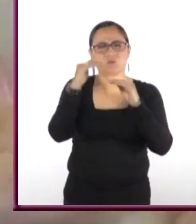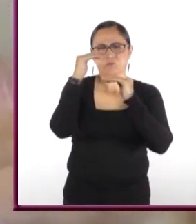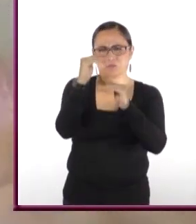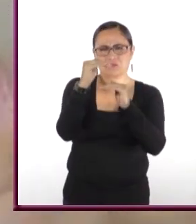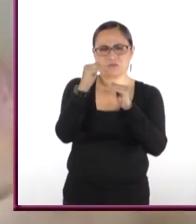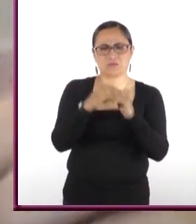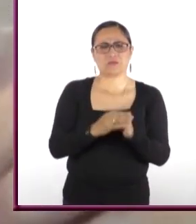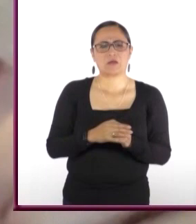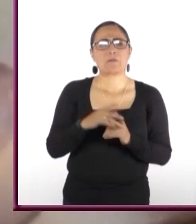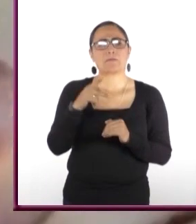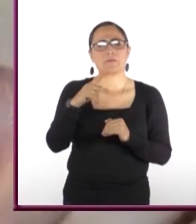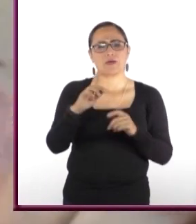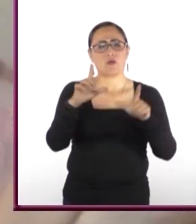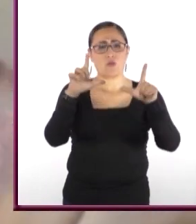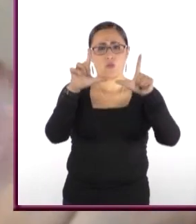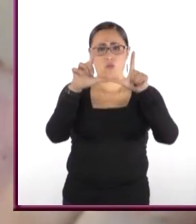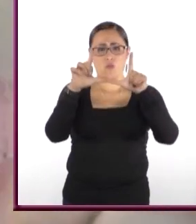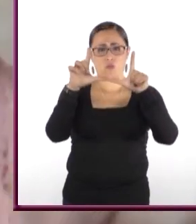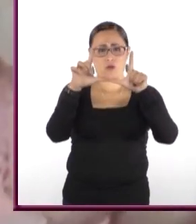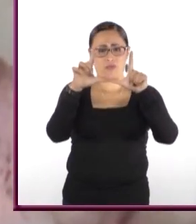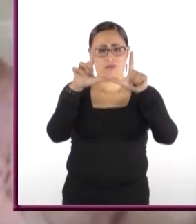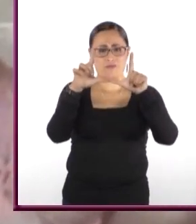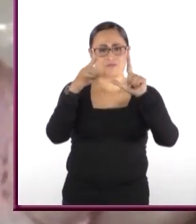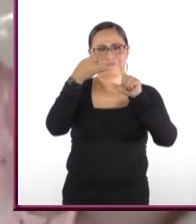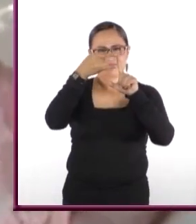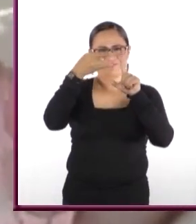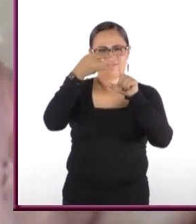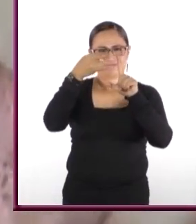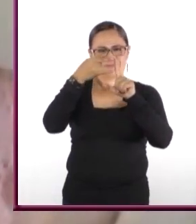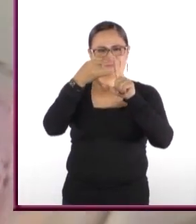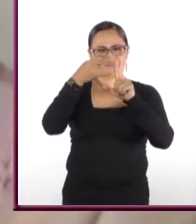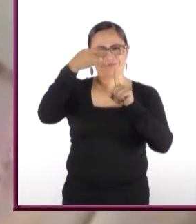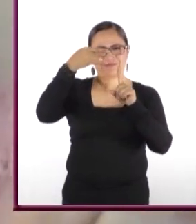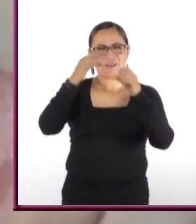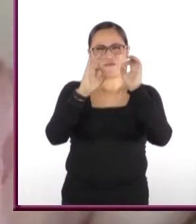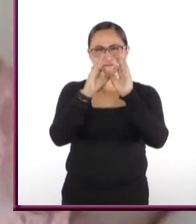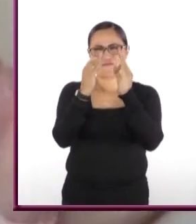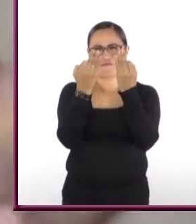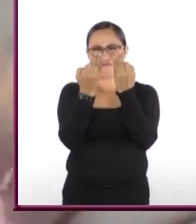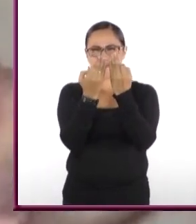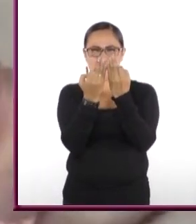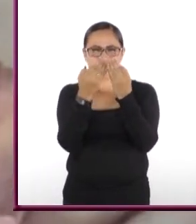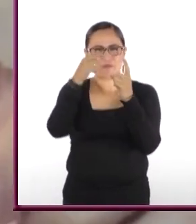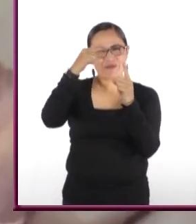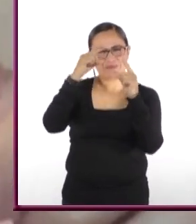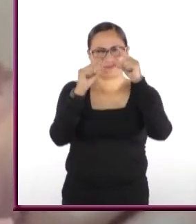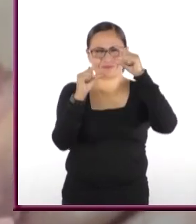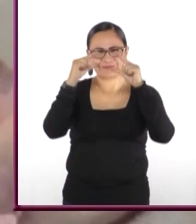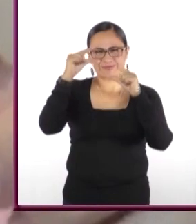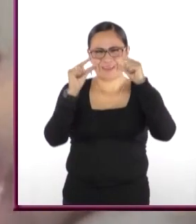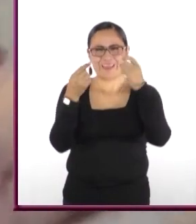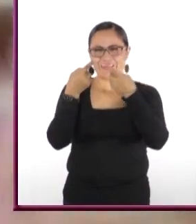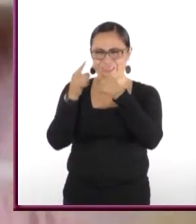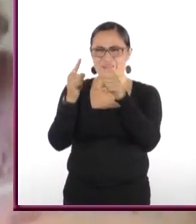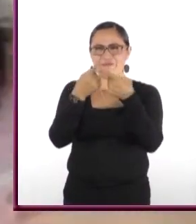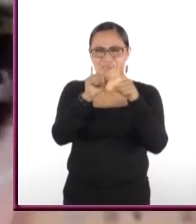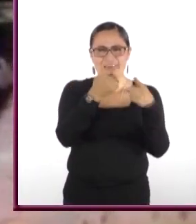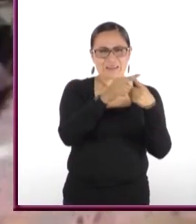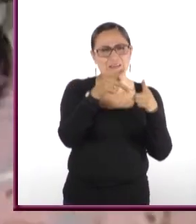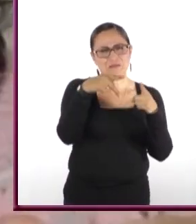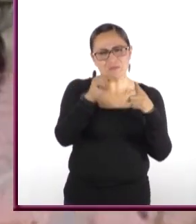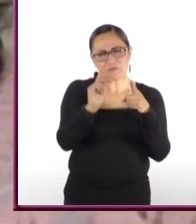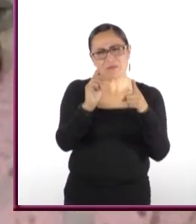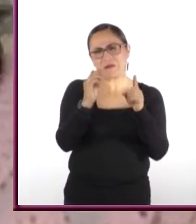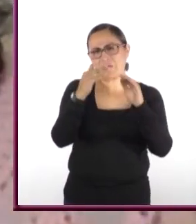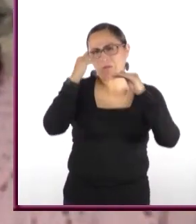En cambio, para cualquier cuadrilátero, fíjate, hay un montononal con las mismas medidas. Y así es